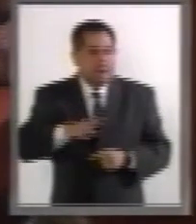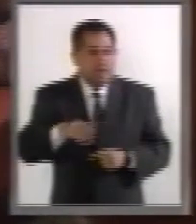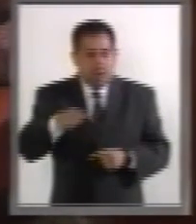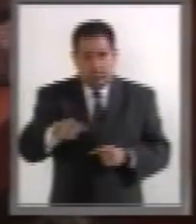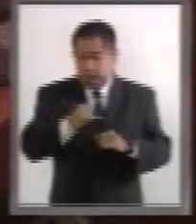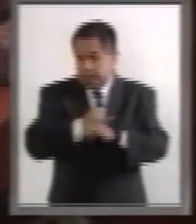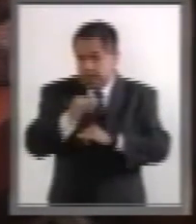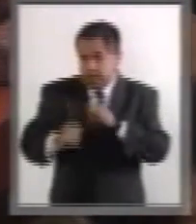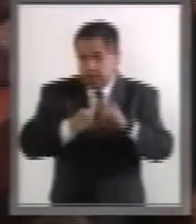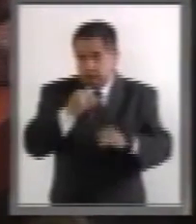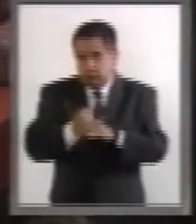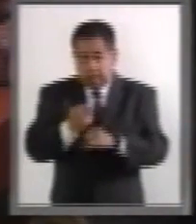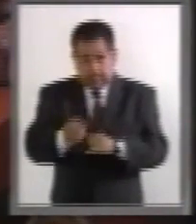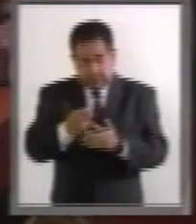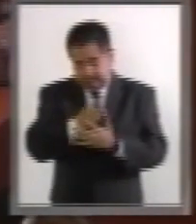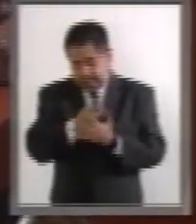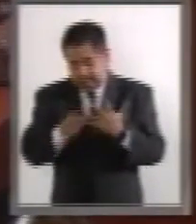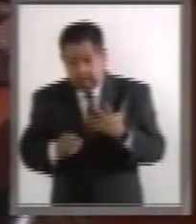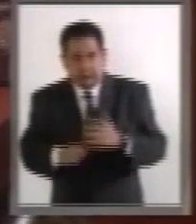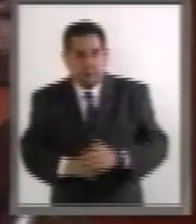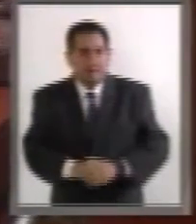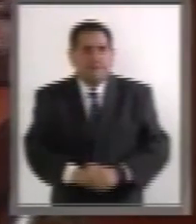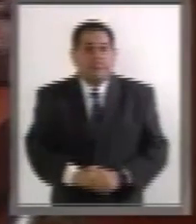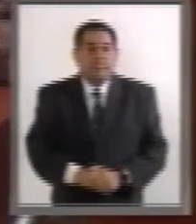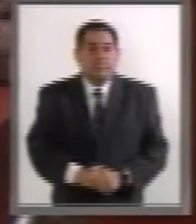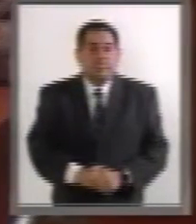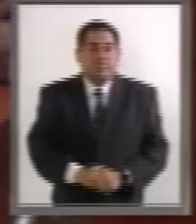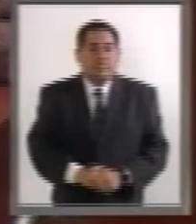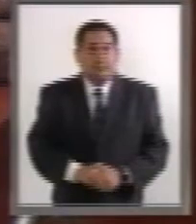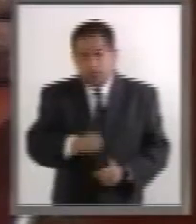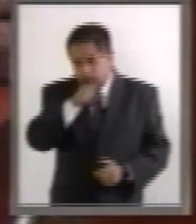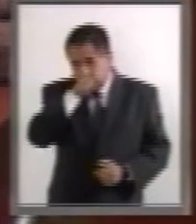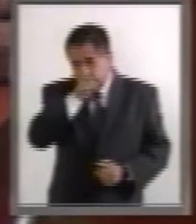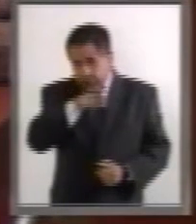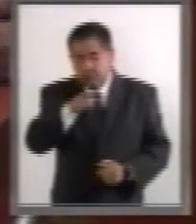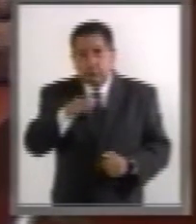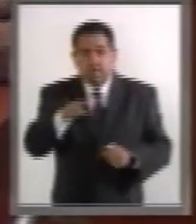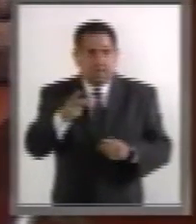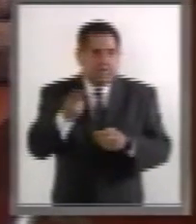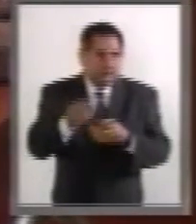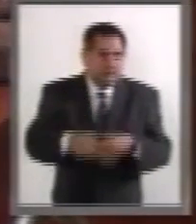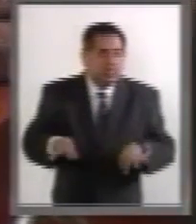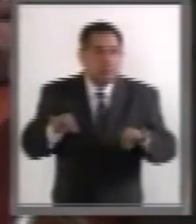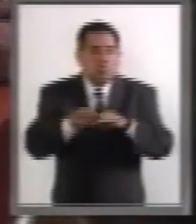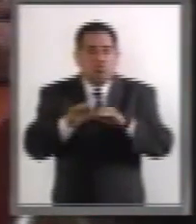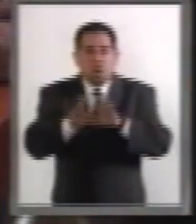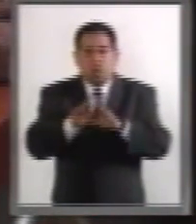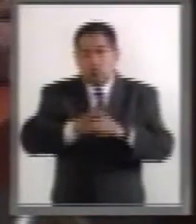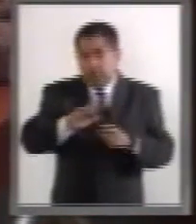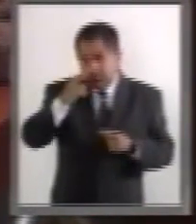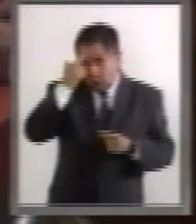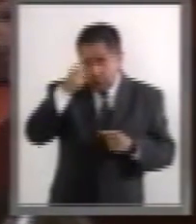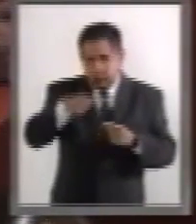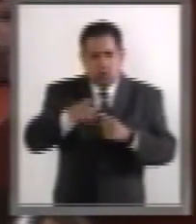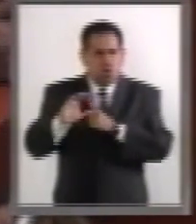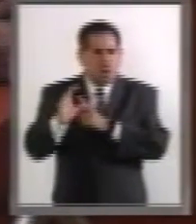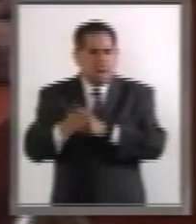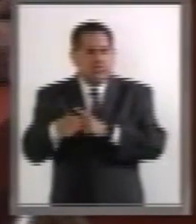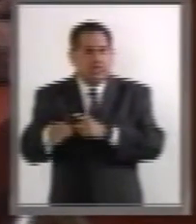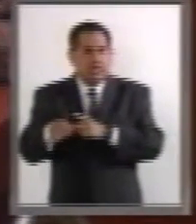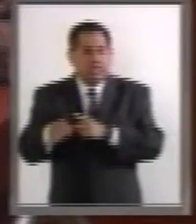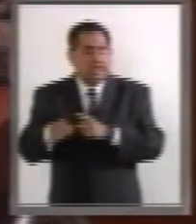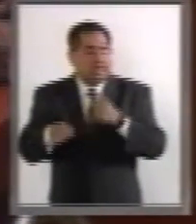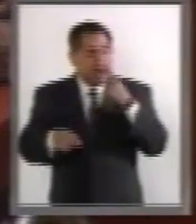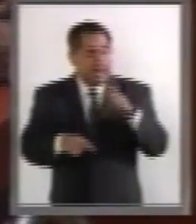nivel internacional en estas diferentes materias. A su vez, también es importante recordar que el Comité contra